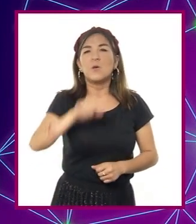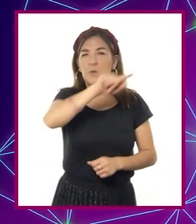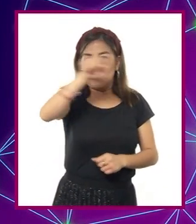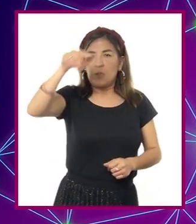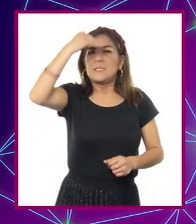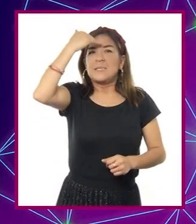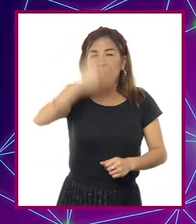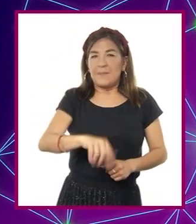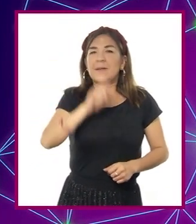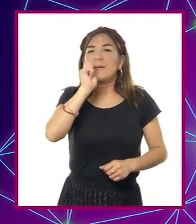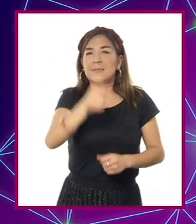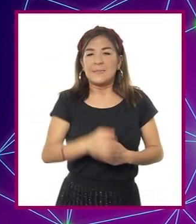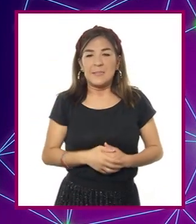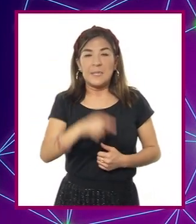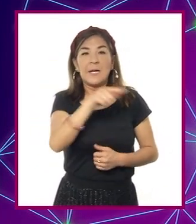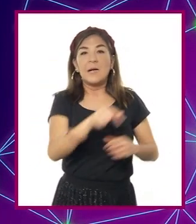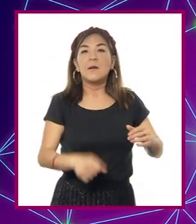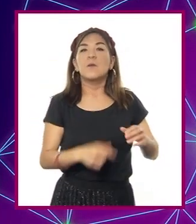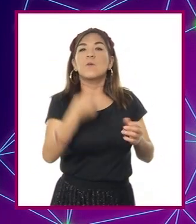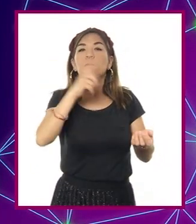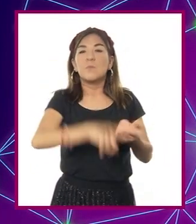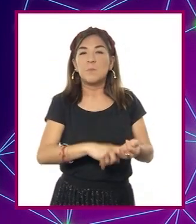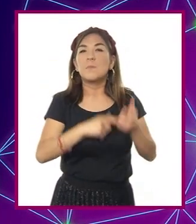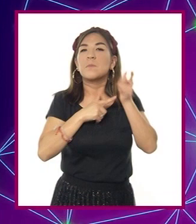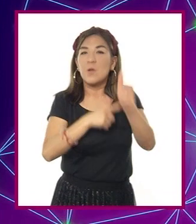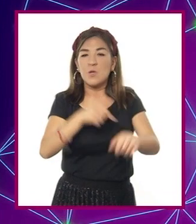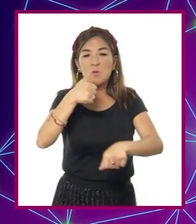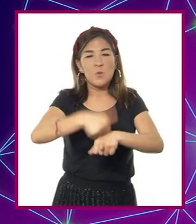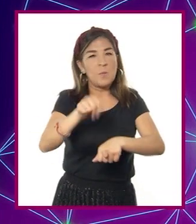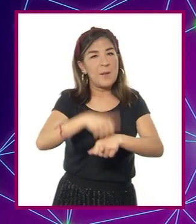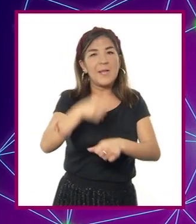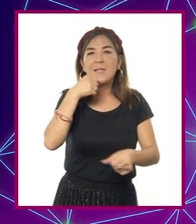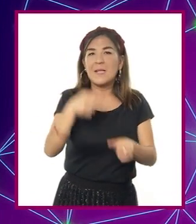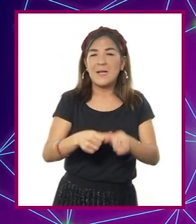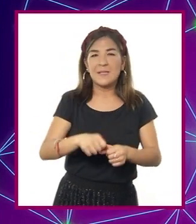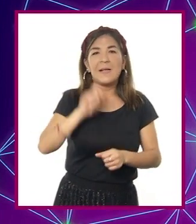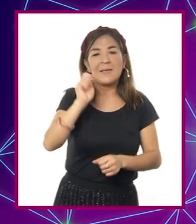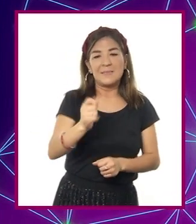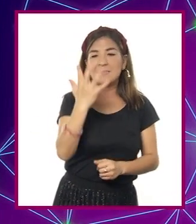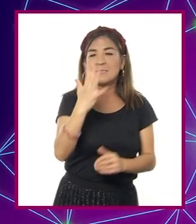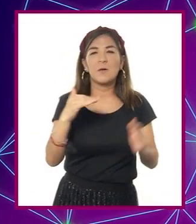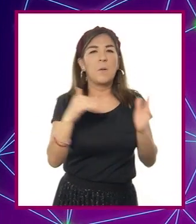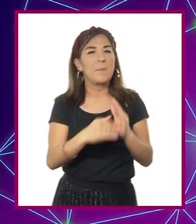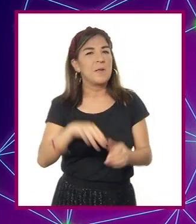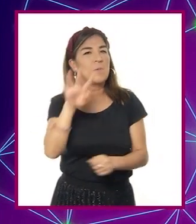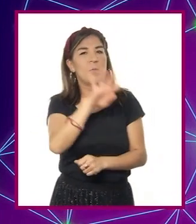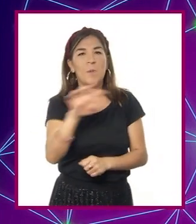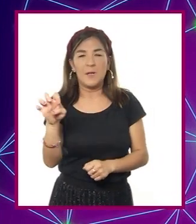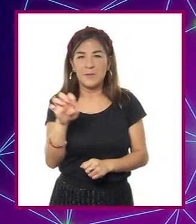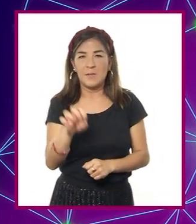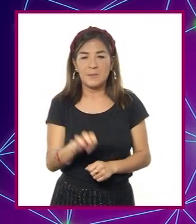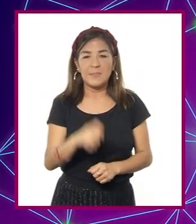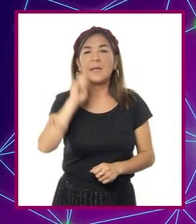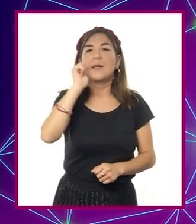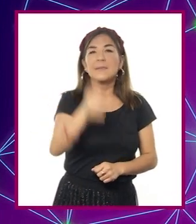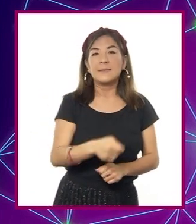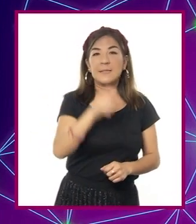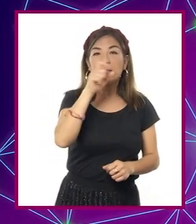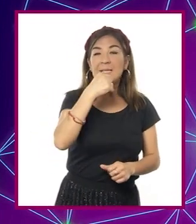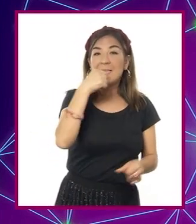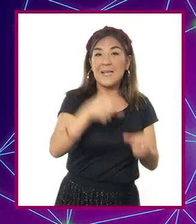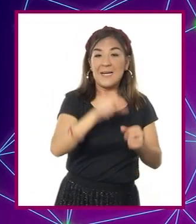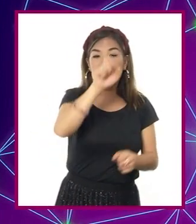Sabemos que la constante de proporcionalidad es igual a 5400 y que